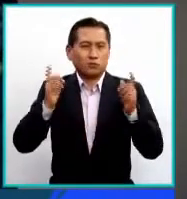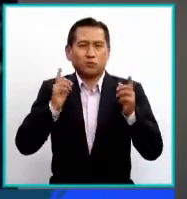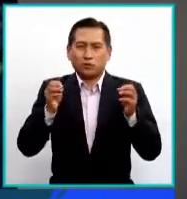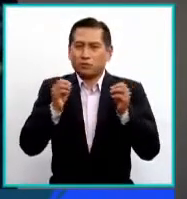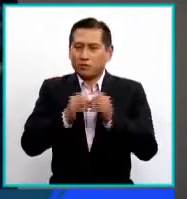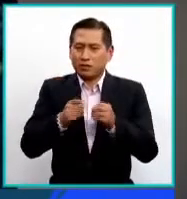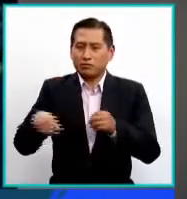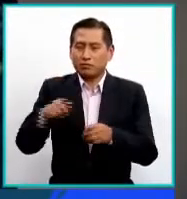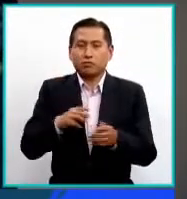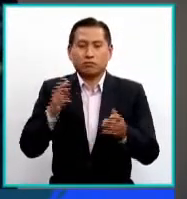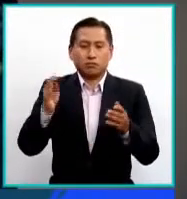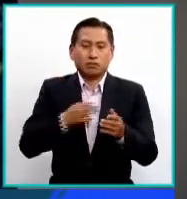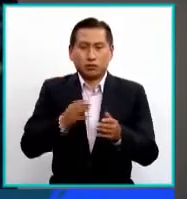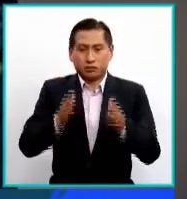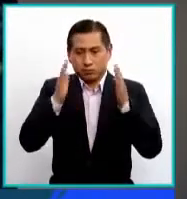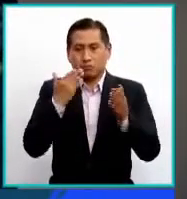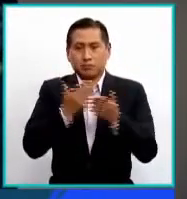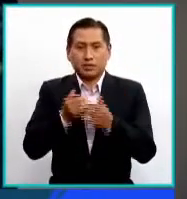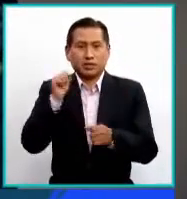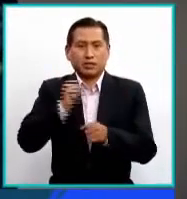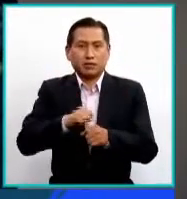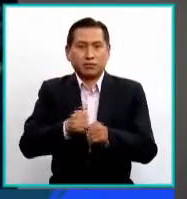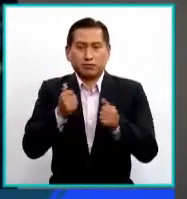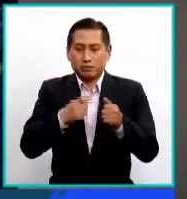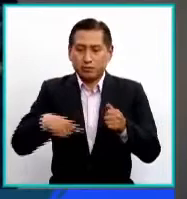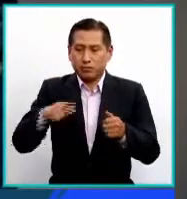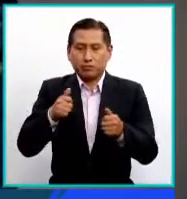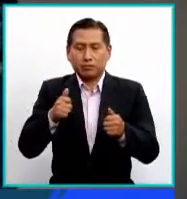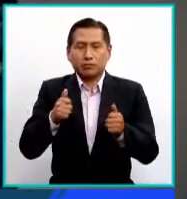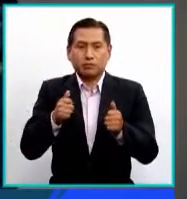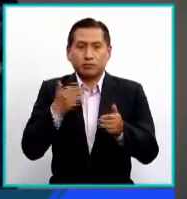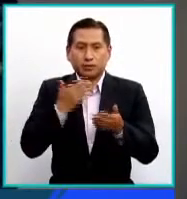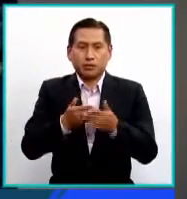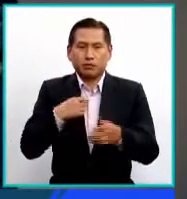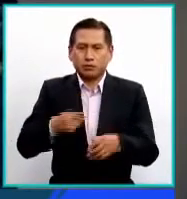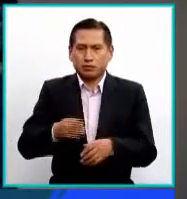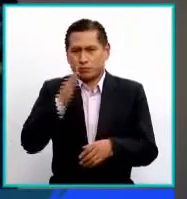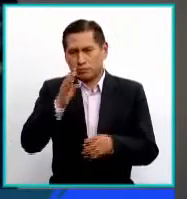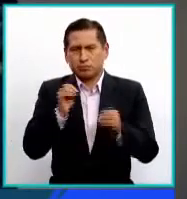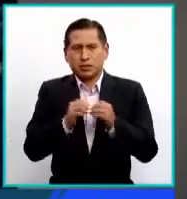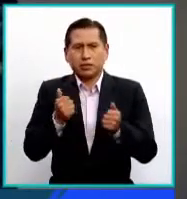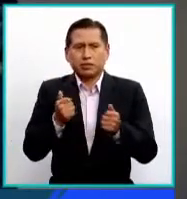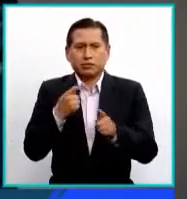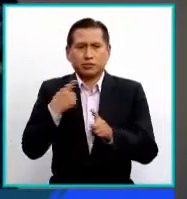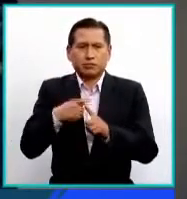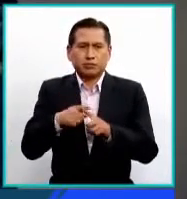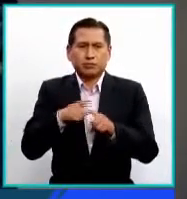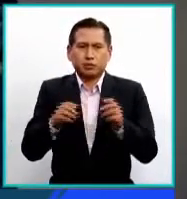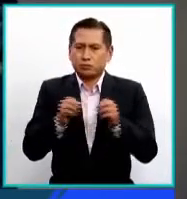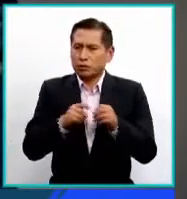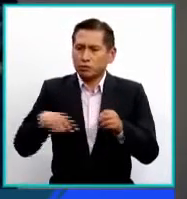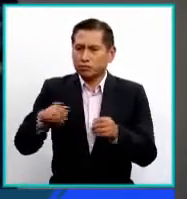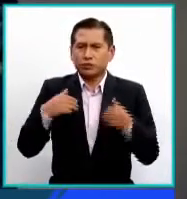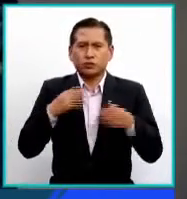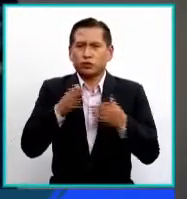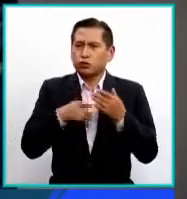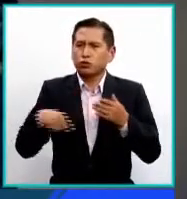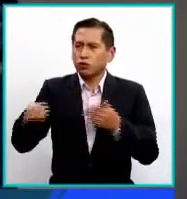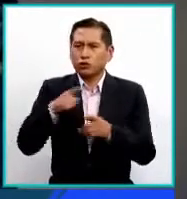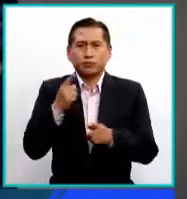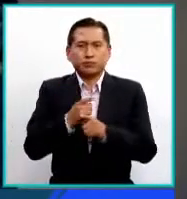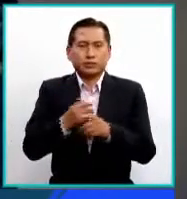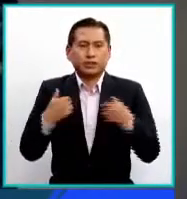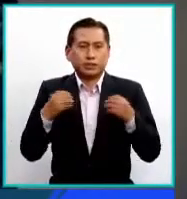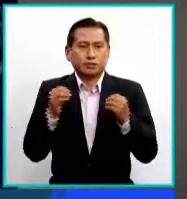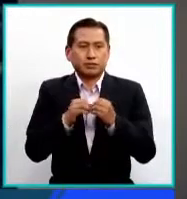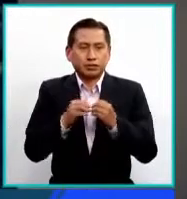digamos, aparte de lo que teníamos que hacer con el trabajo, ¿no? Pero después así como que ya me puse más seria, ¿no? Entonces el Marce y todos los demás proyectos así